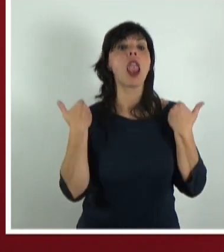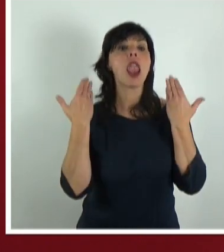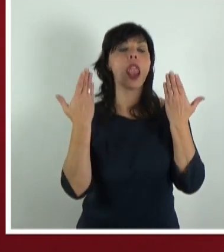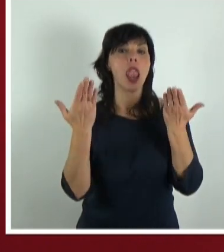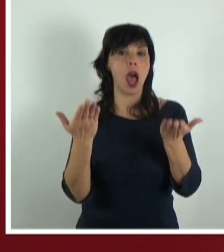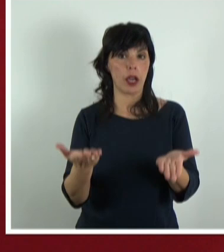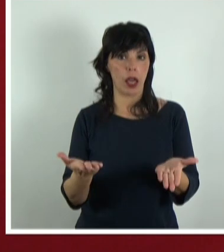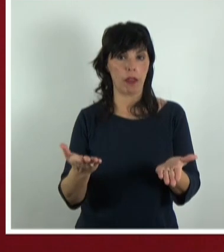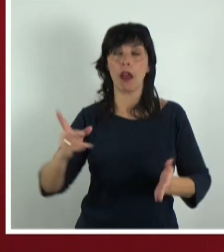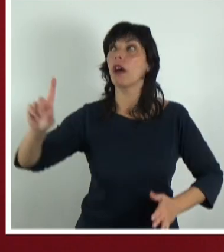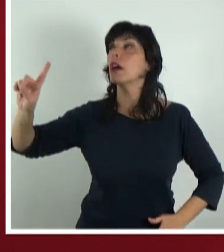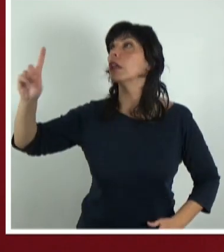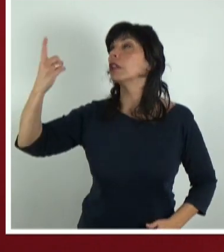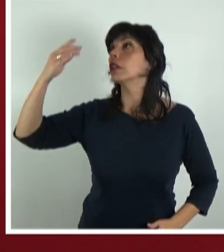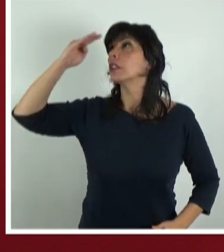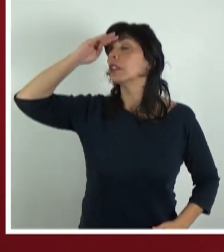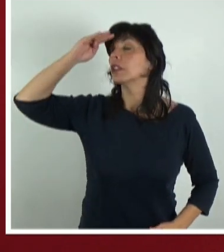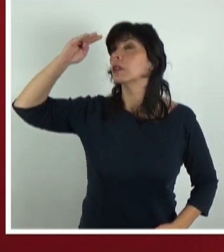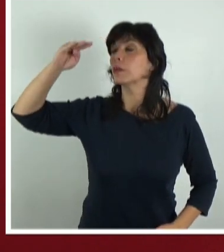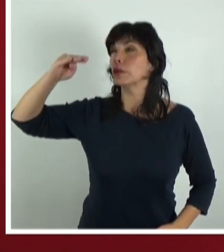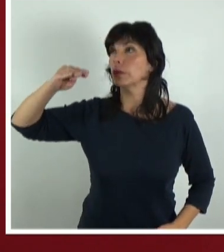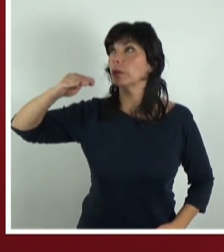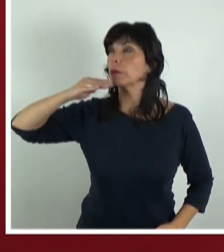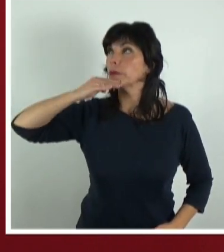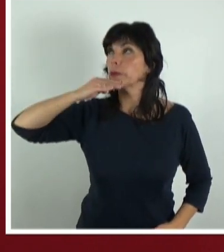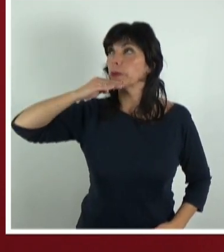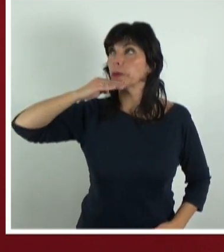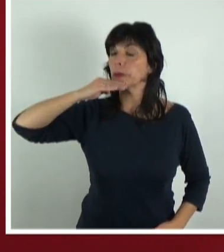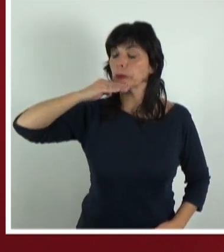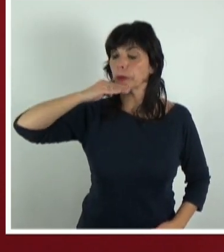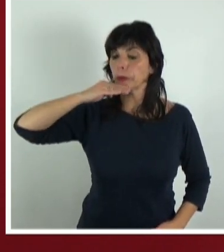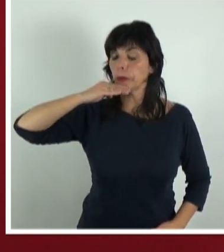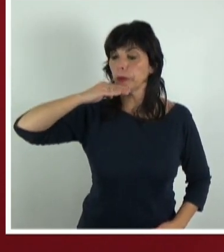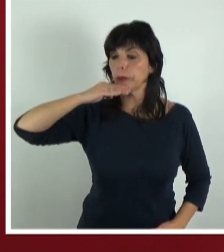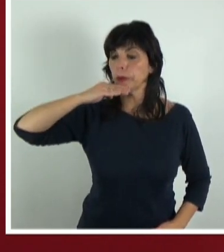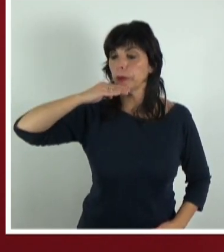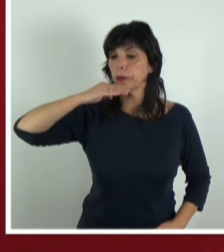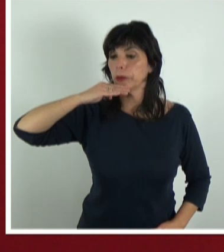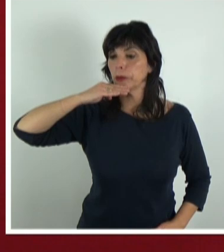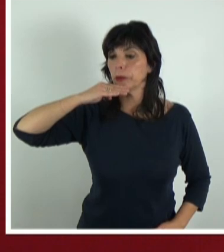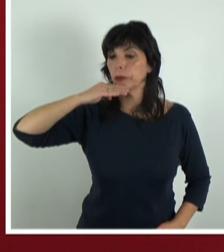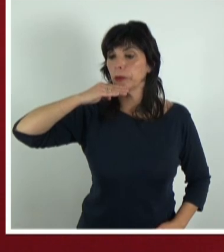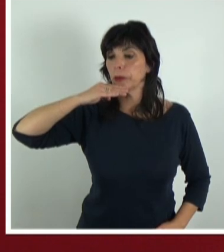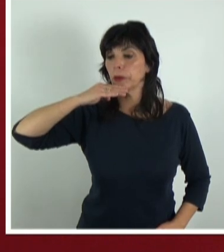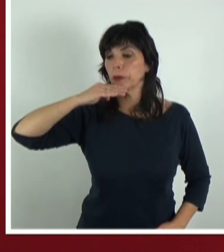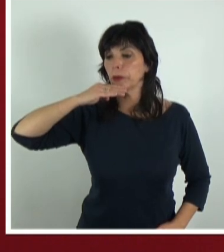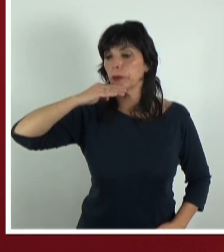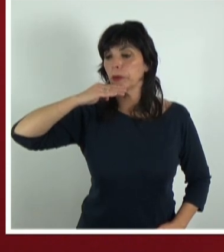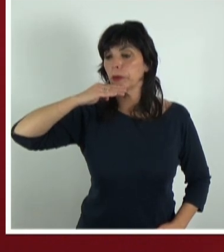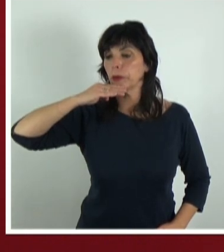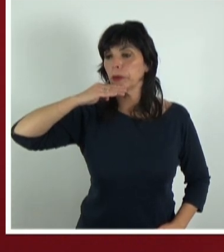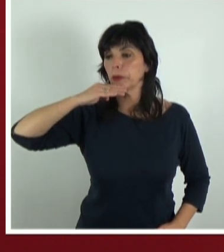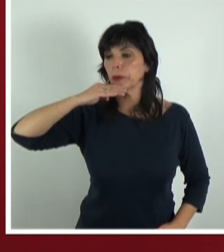Dios el Padre no ha dejado para ninguna otra religión ni una